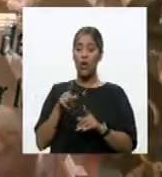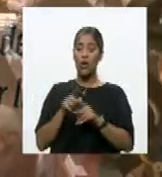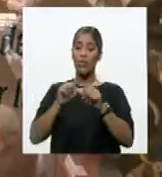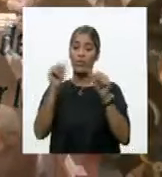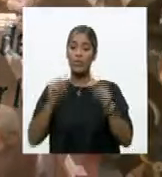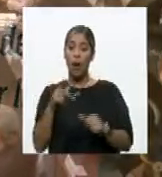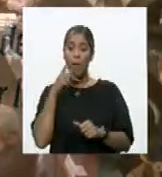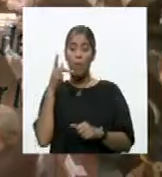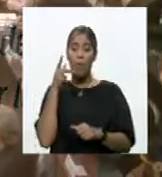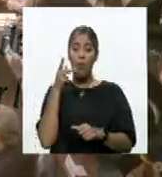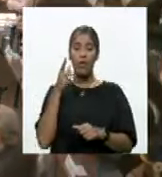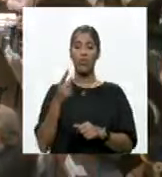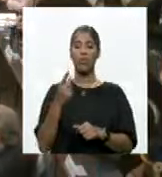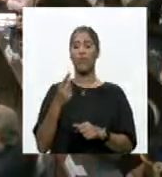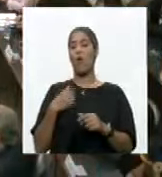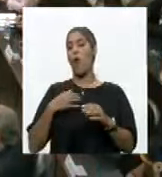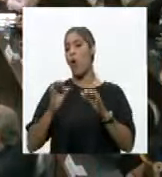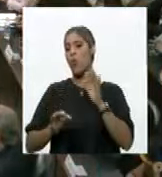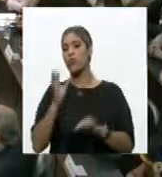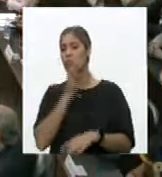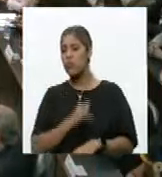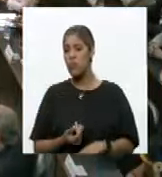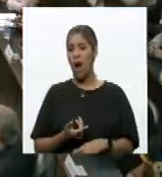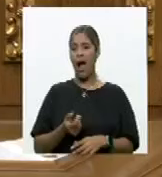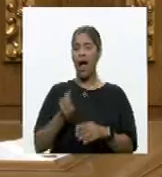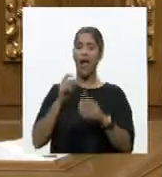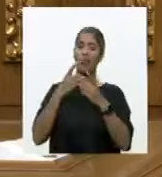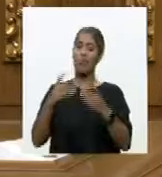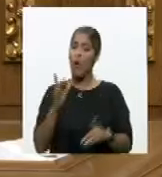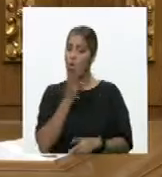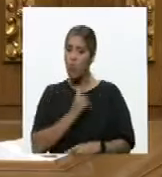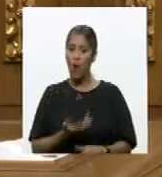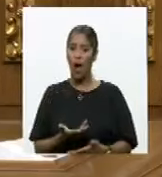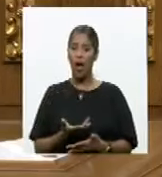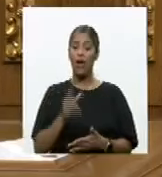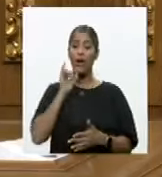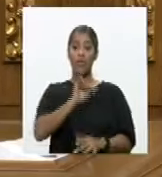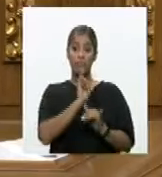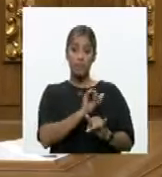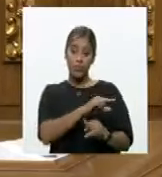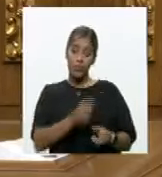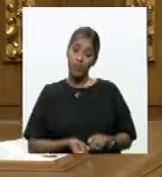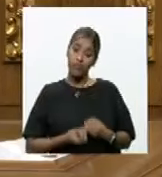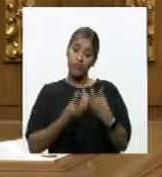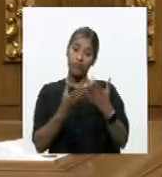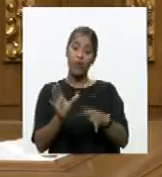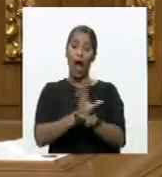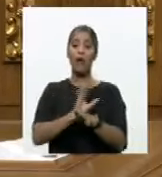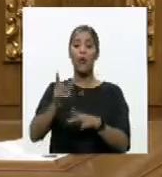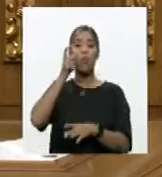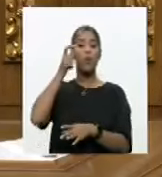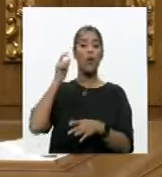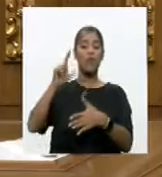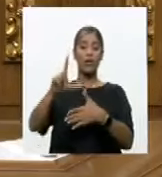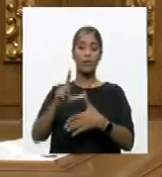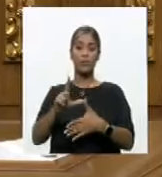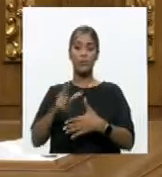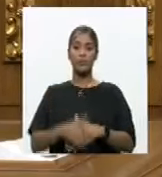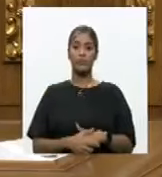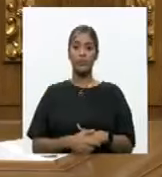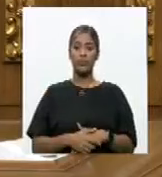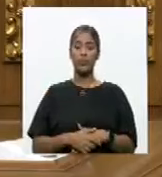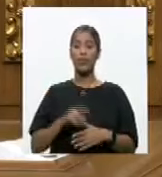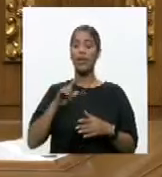sistema político injusto y antidemocrático. Que Alí Primera y su canción representan para el pueblo latinoamericano